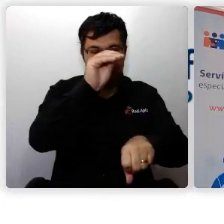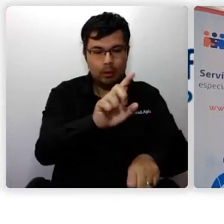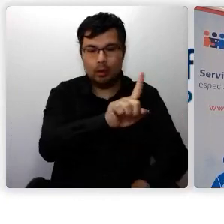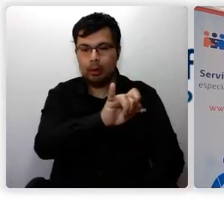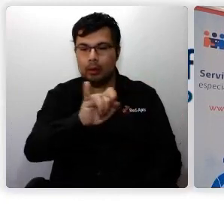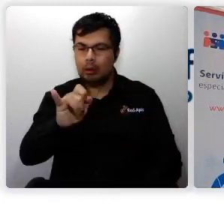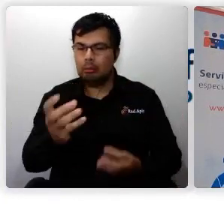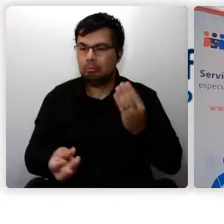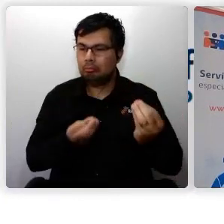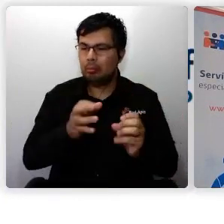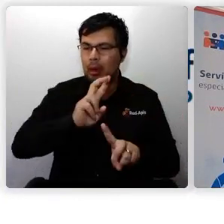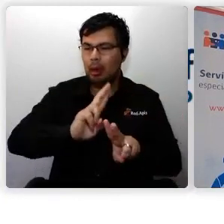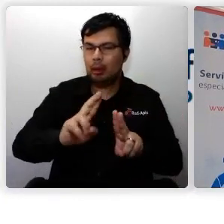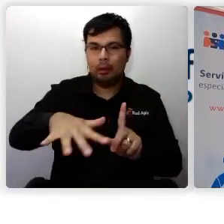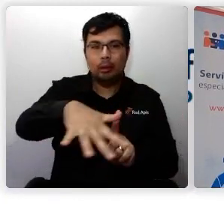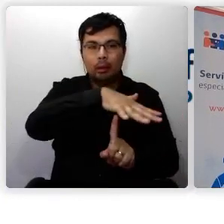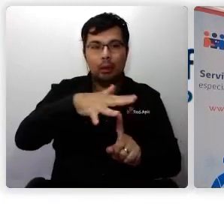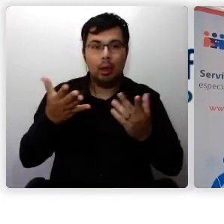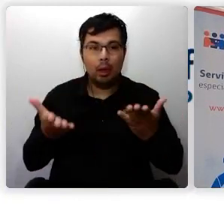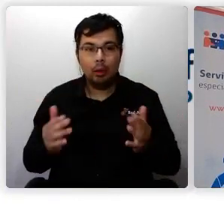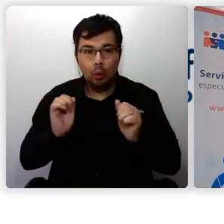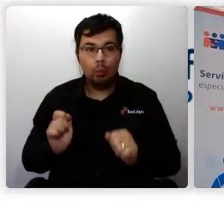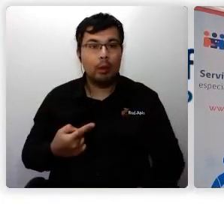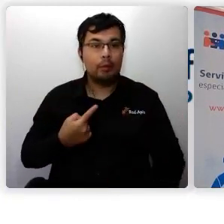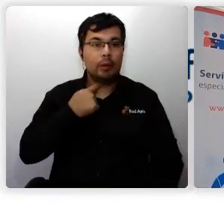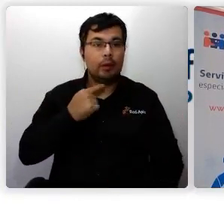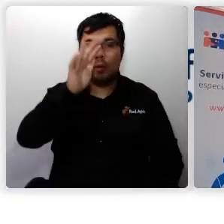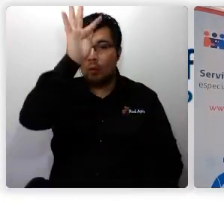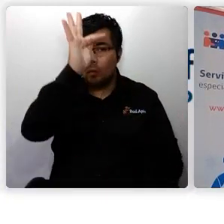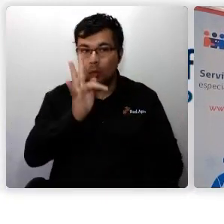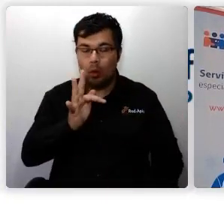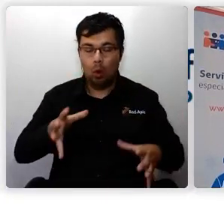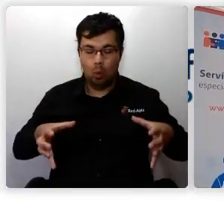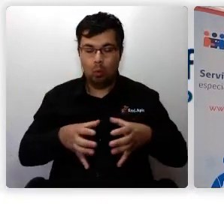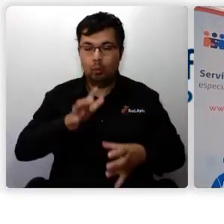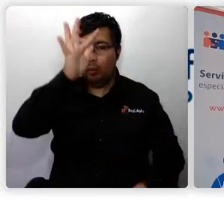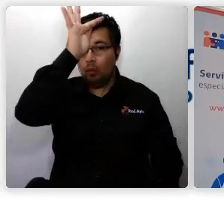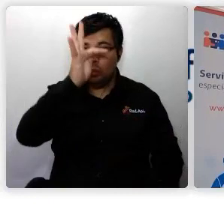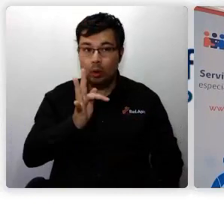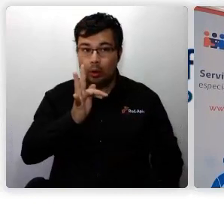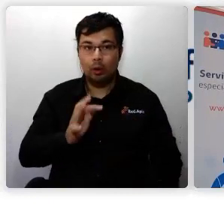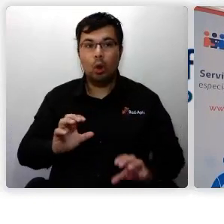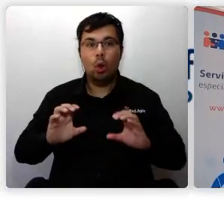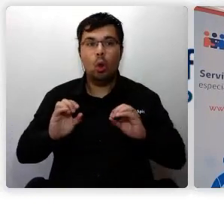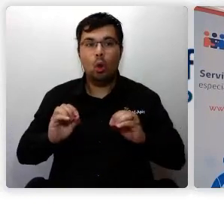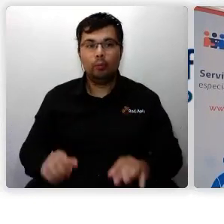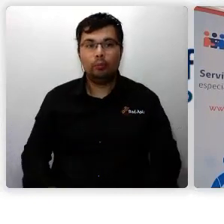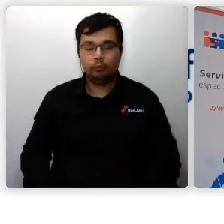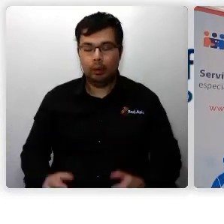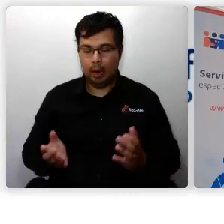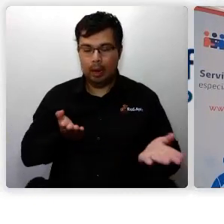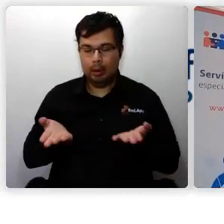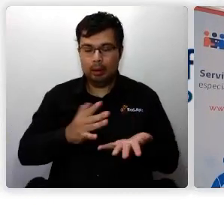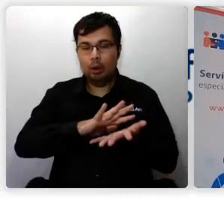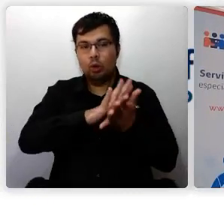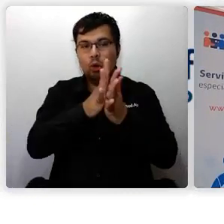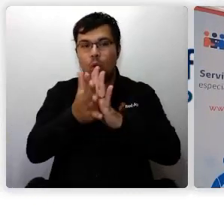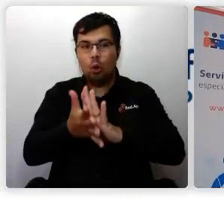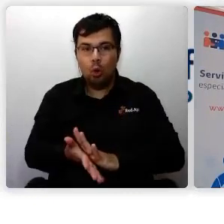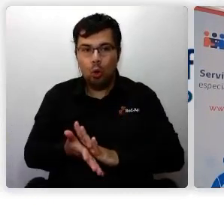tal caso. Esto puede afectar a un funcionario en particular, a un grupo de funcionarios, o al servicio como todo, como un procedimiento mal